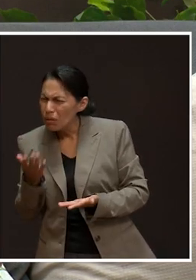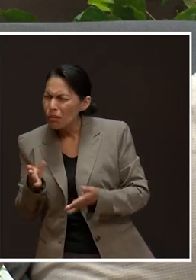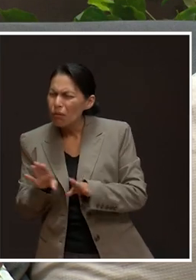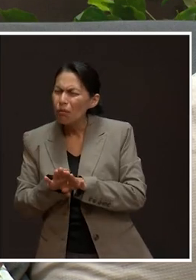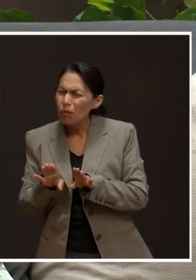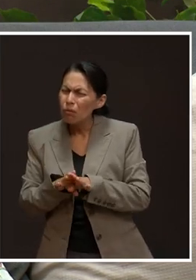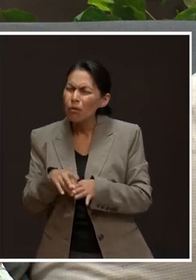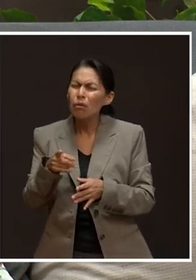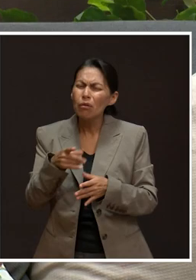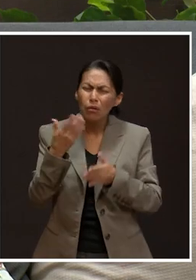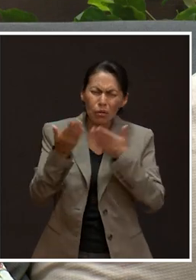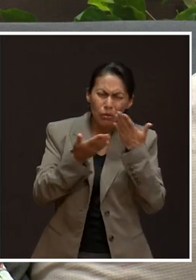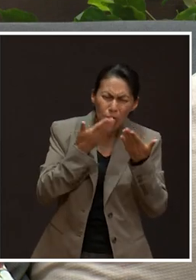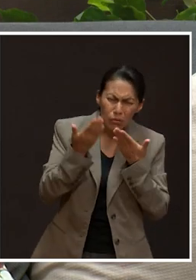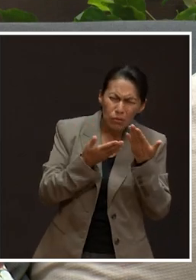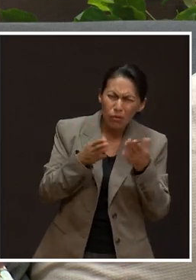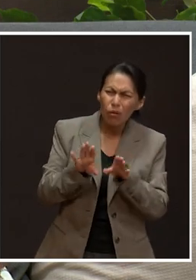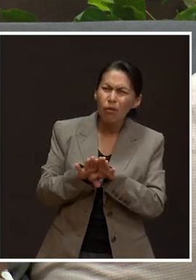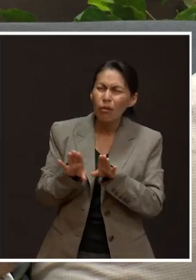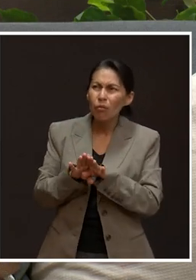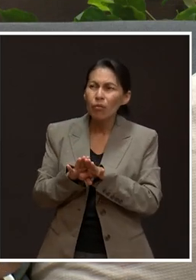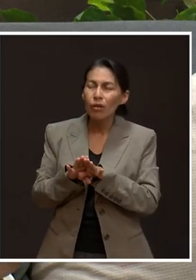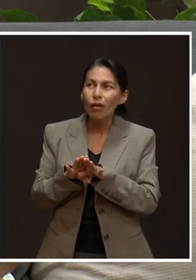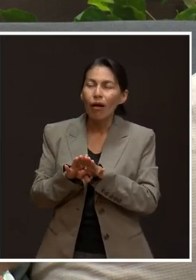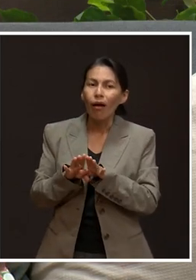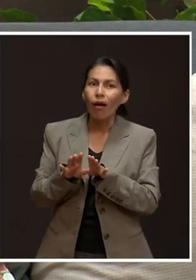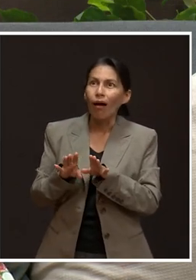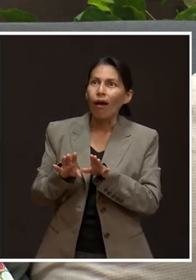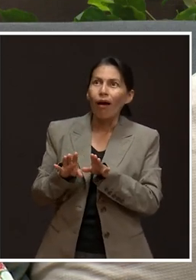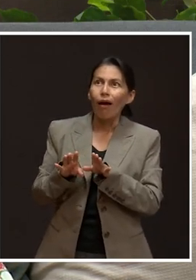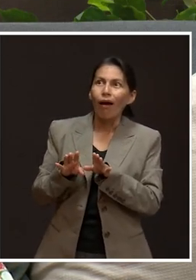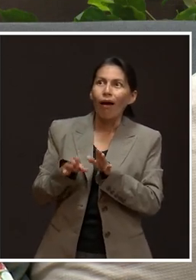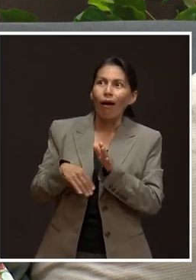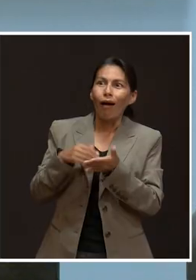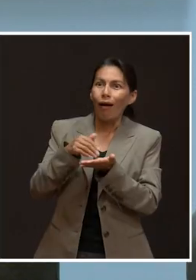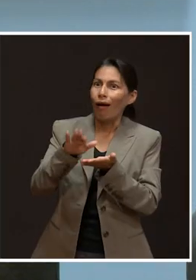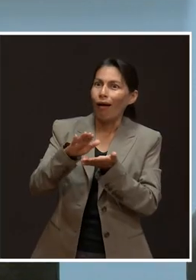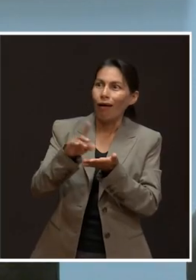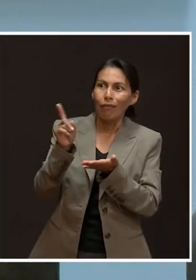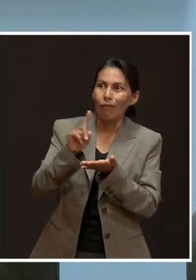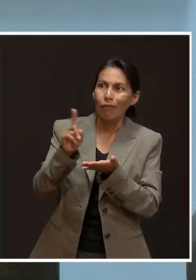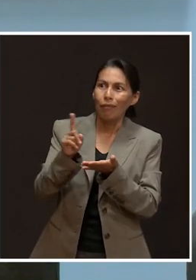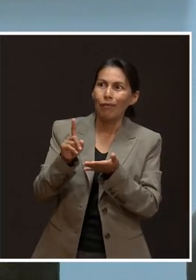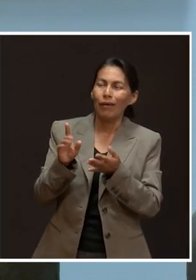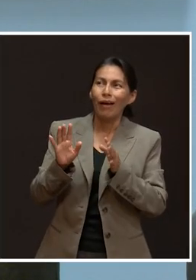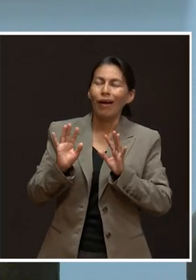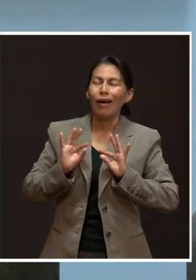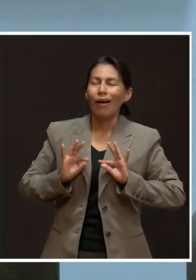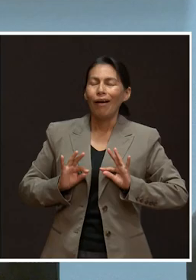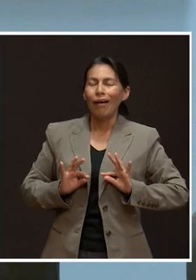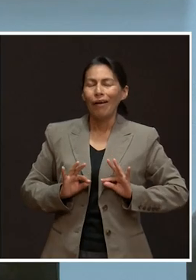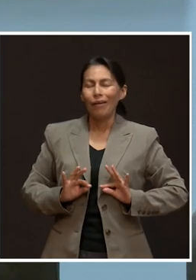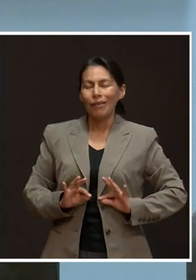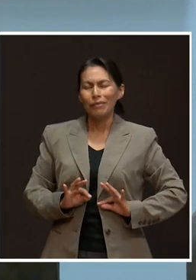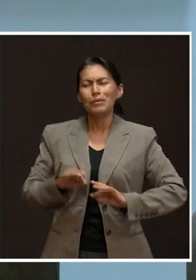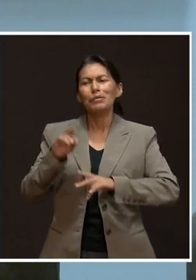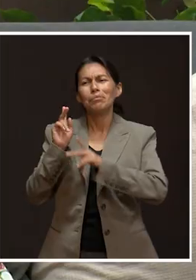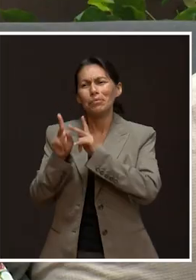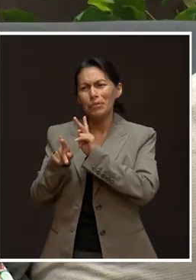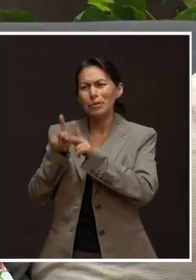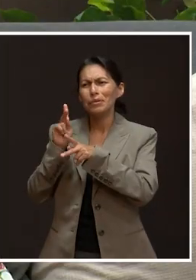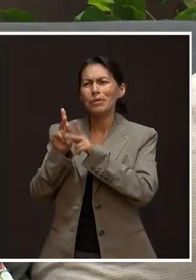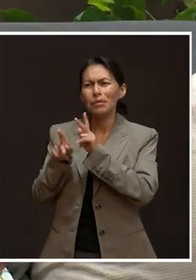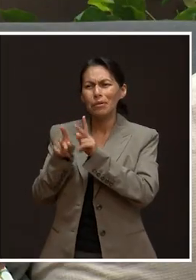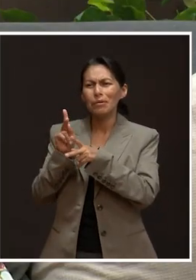carrera? Yo dije, bueno, no me está diciendo que me tengo que ir, y yo dije, ah, ok, está bien. Ya fue que estuvimos platicando, y me